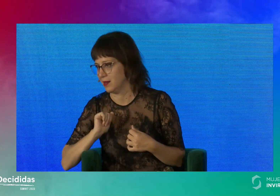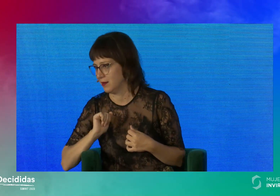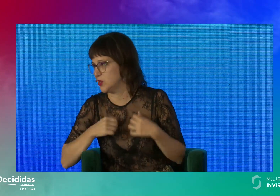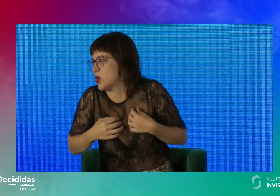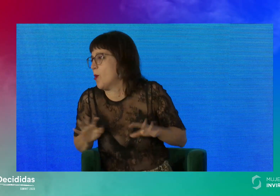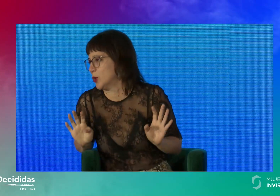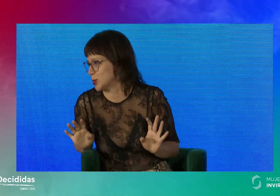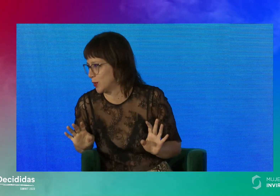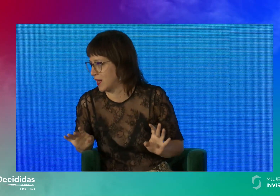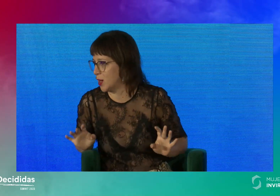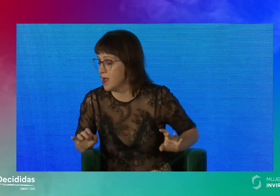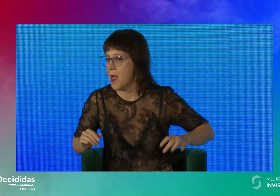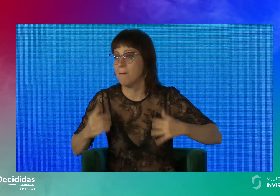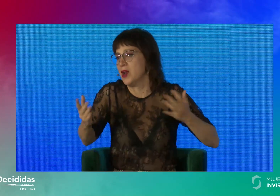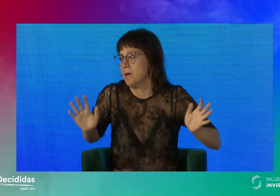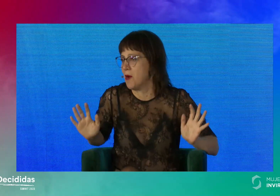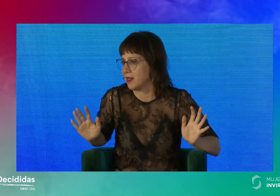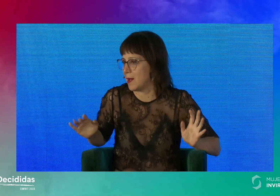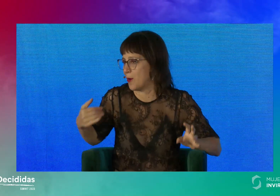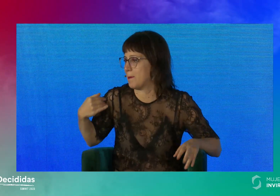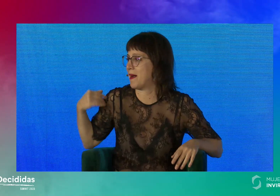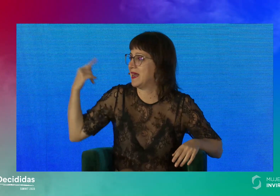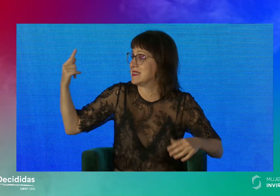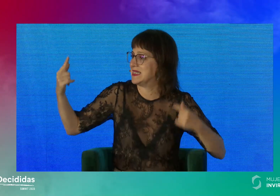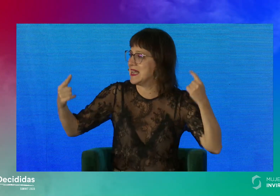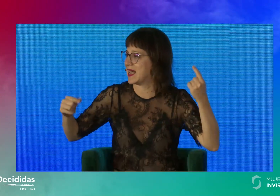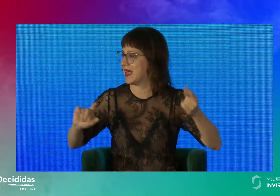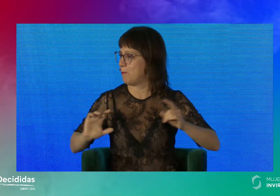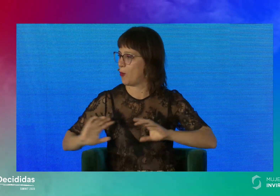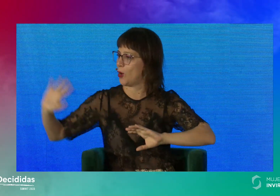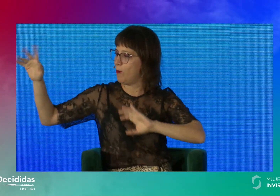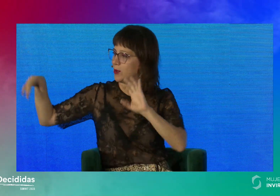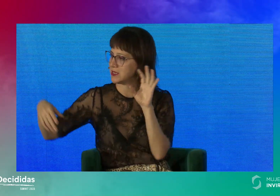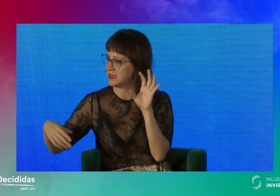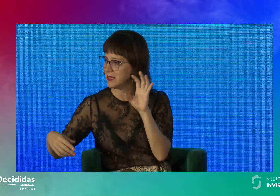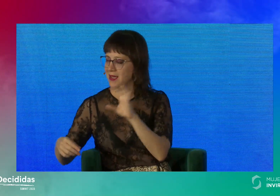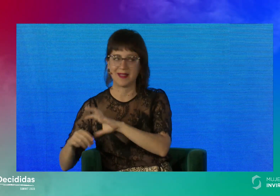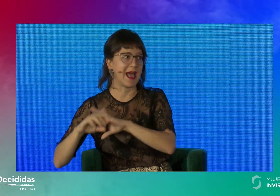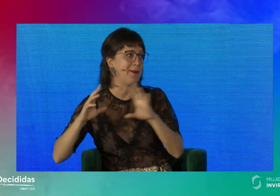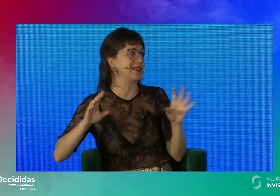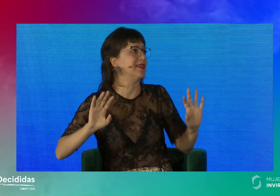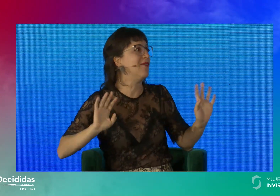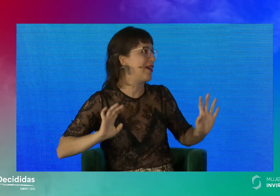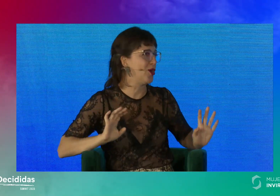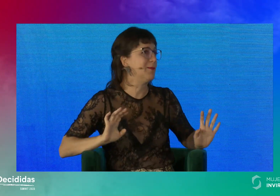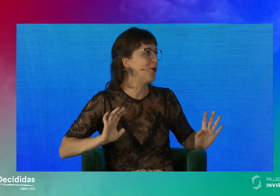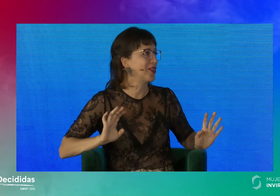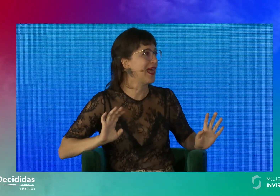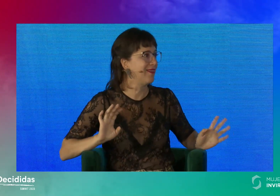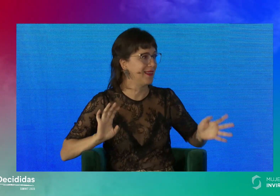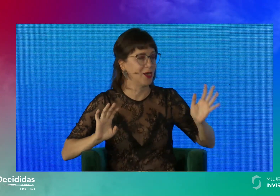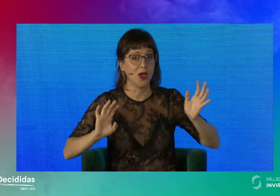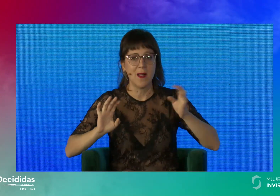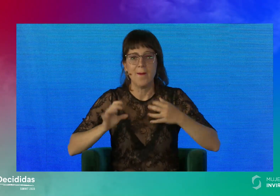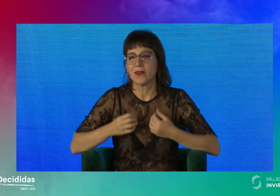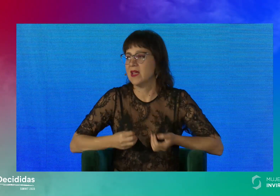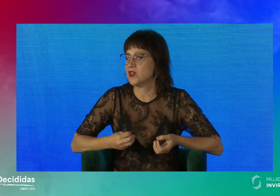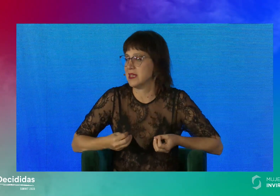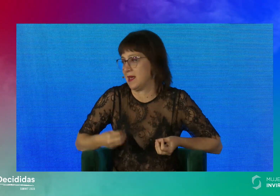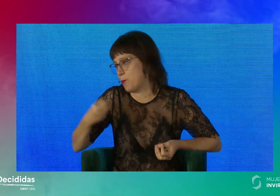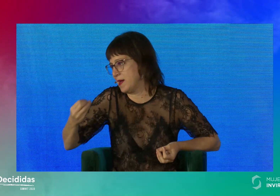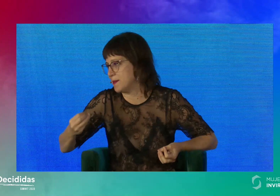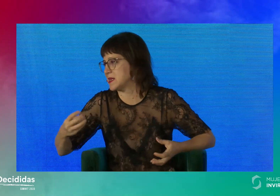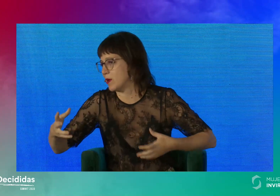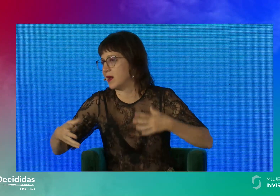de, no somos nosotras, ¿no? Pero no importa, porque parecía que por ósmosis estaba presente el varón importante, ¿no?